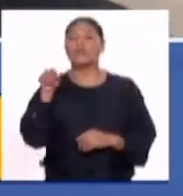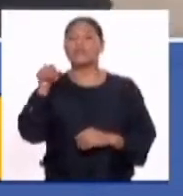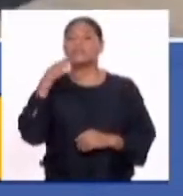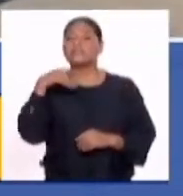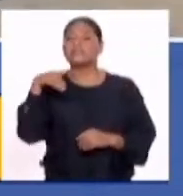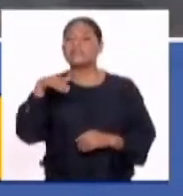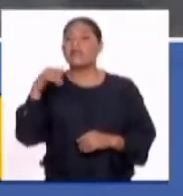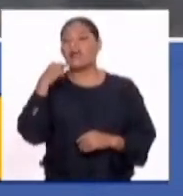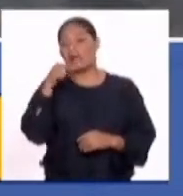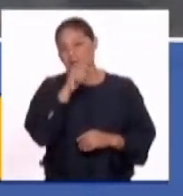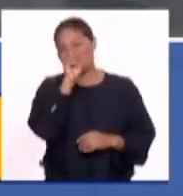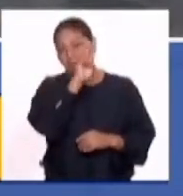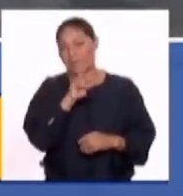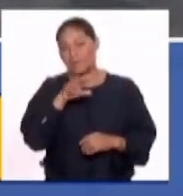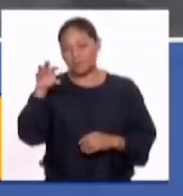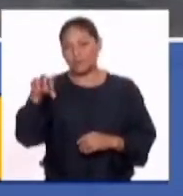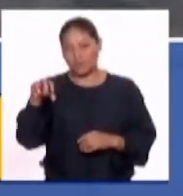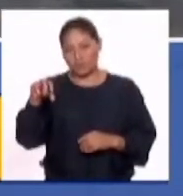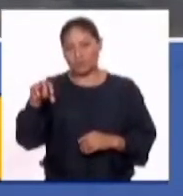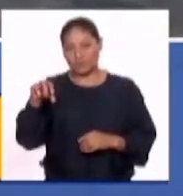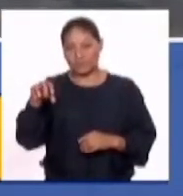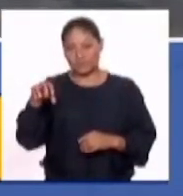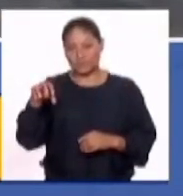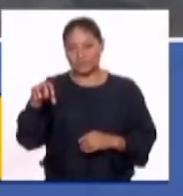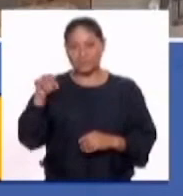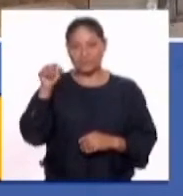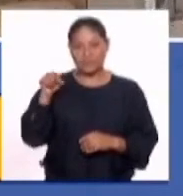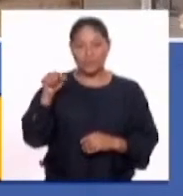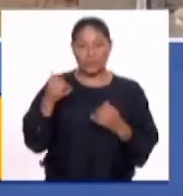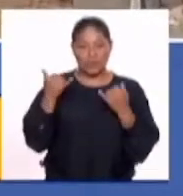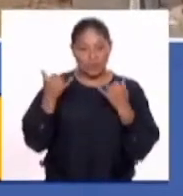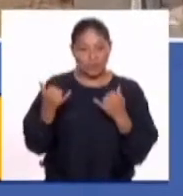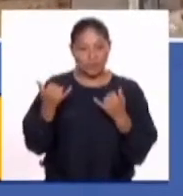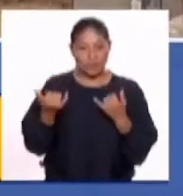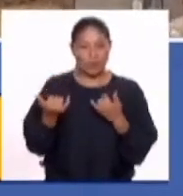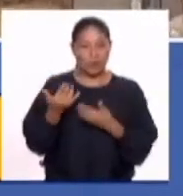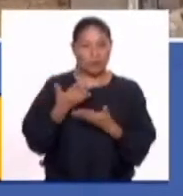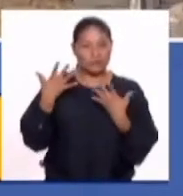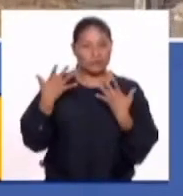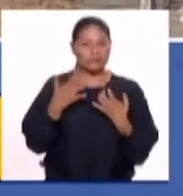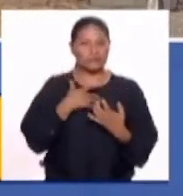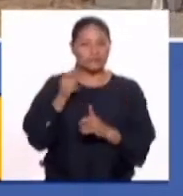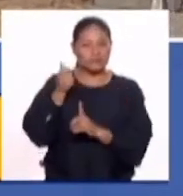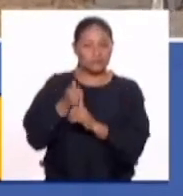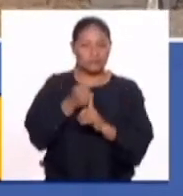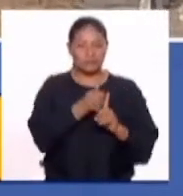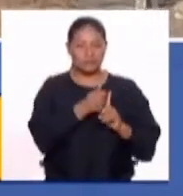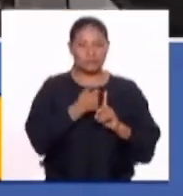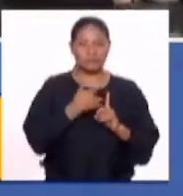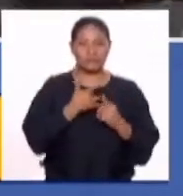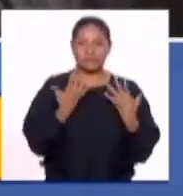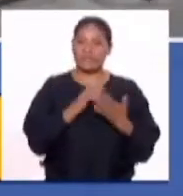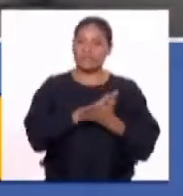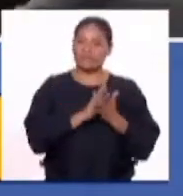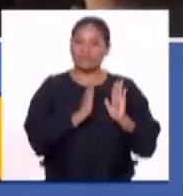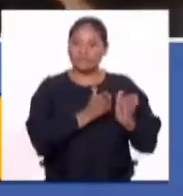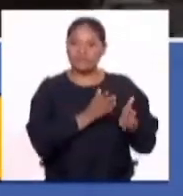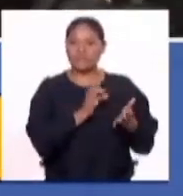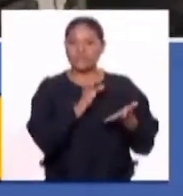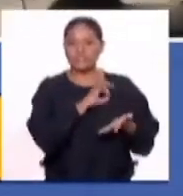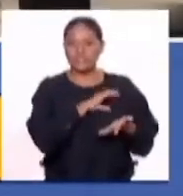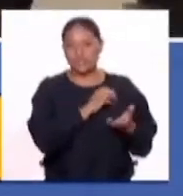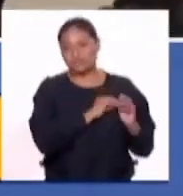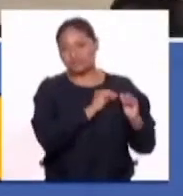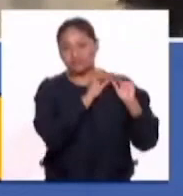actual situación que se ve en estos momentos básicamente son motivaciones muy particulares de cada grupo